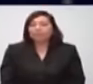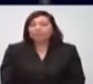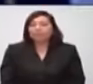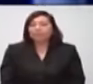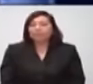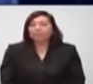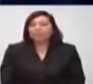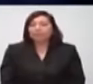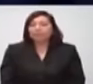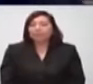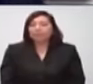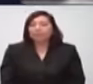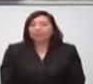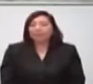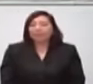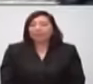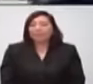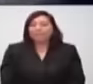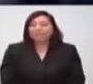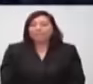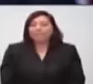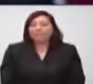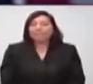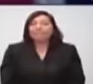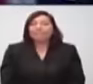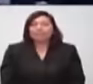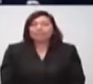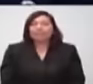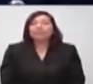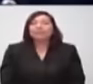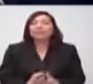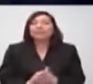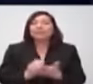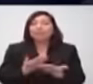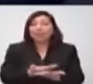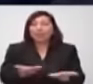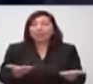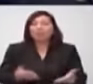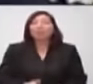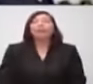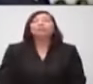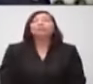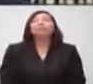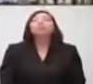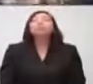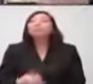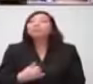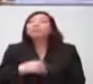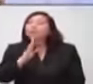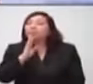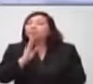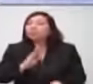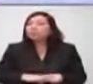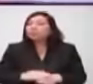Bien, tiene la palabra, funcionario. Buenos días, señor presidente, señores congresistas. Voy a dar la exposición sobre